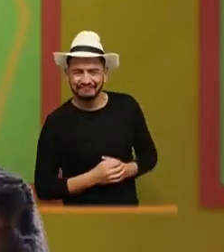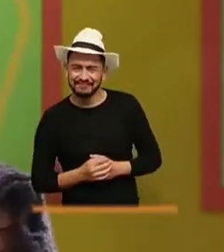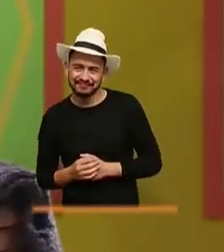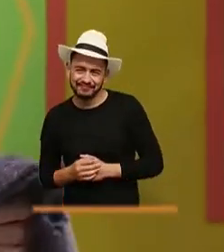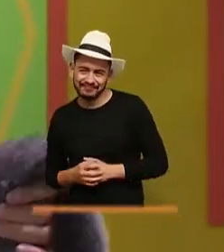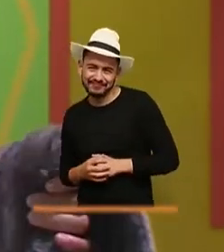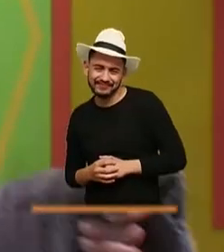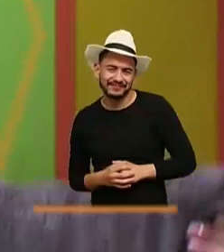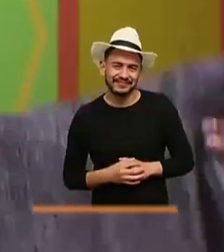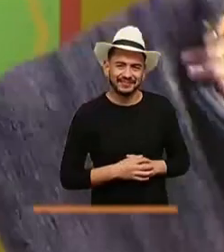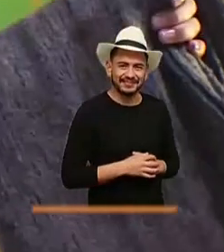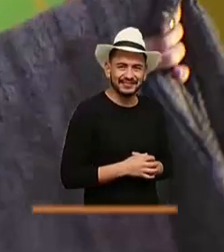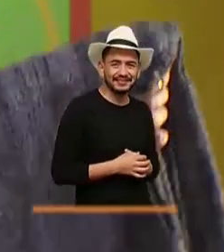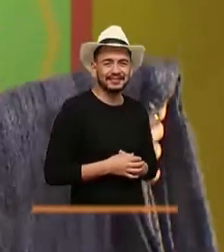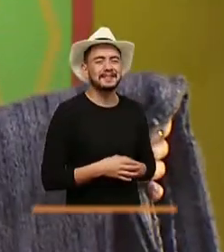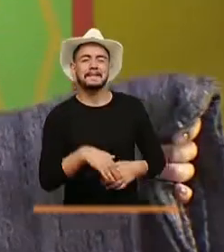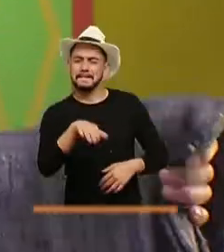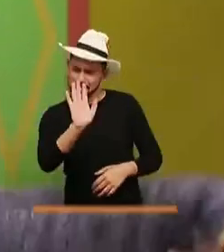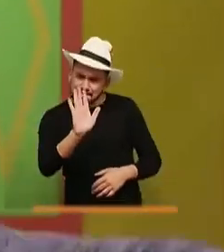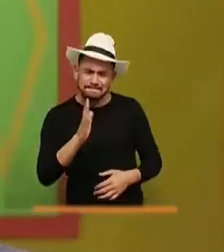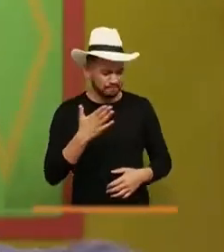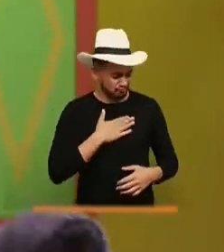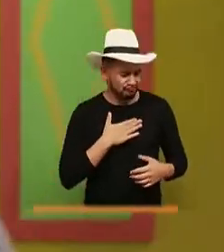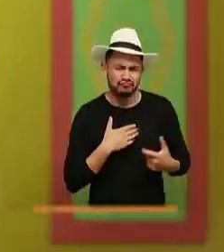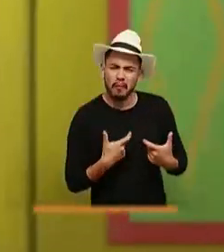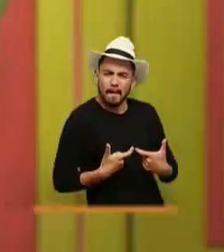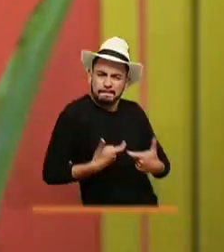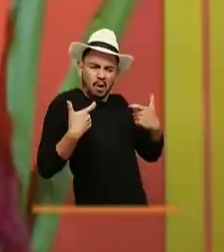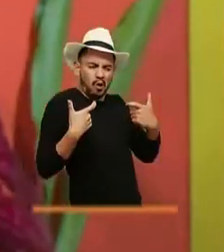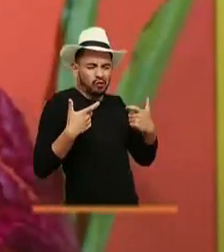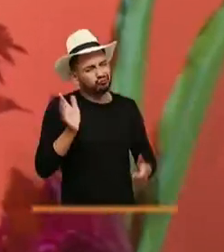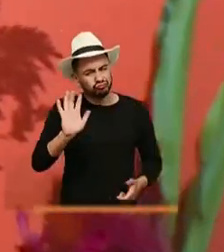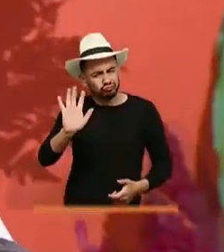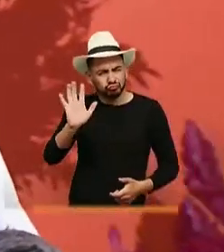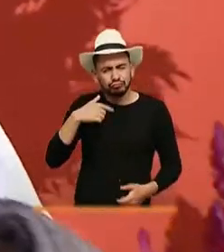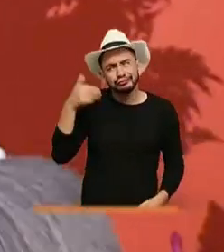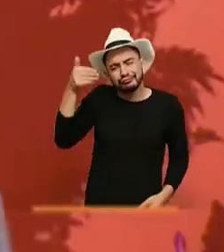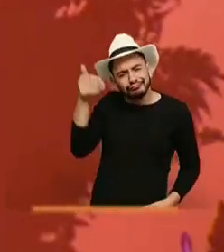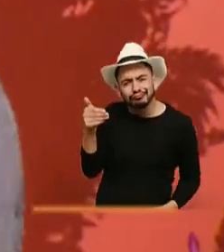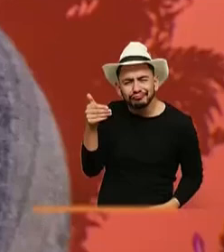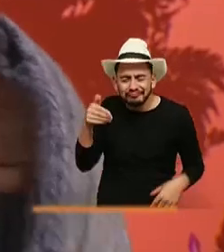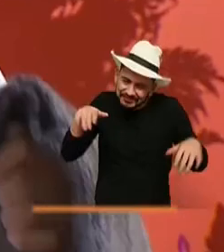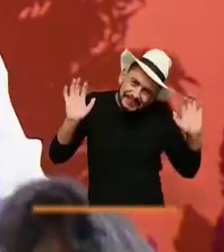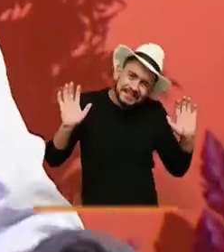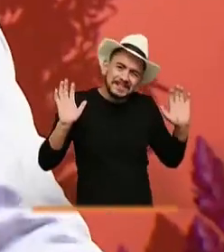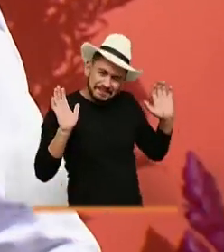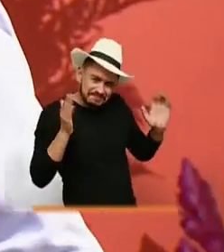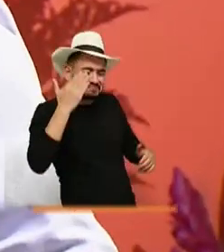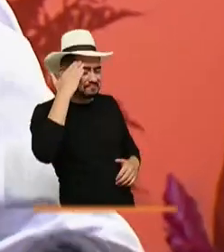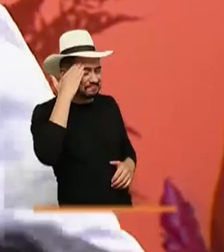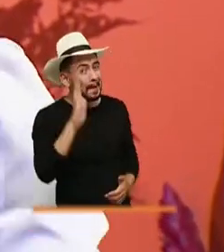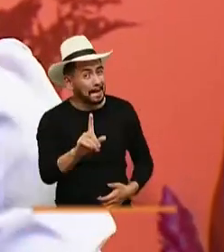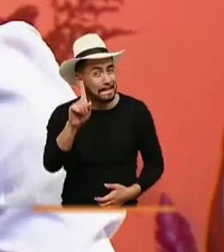Yo sé que no soy muy sexy, por medir un metro y pico. Pero más de una ha